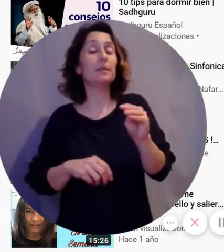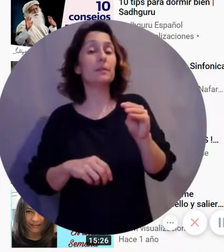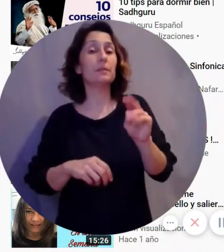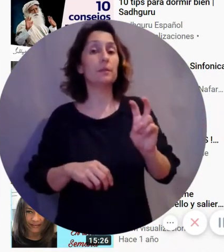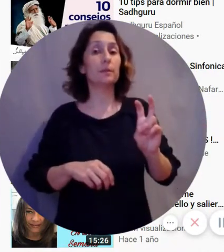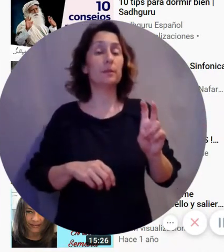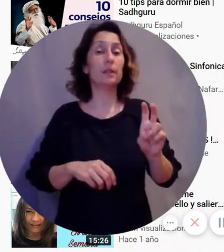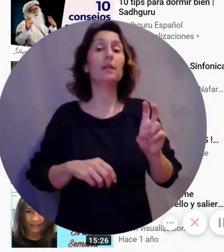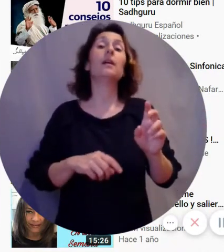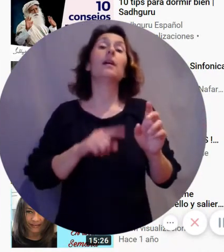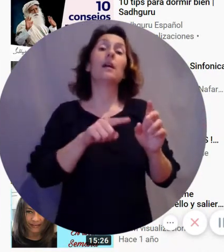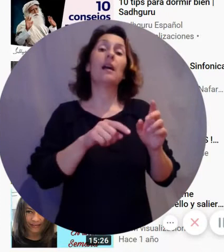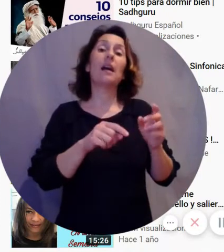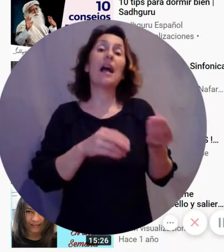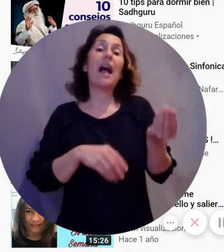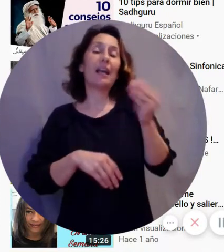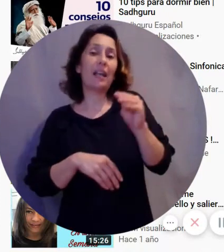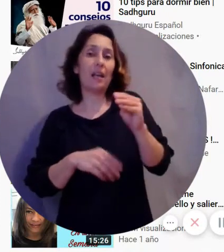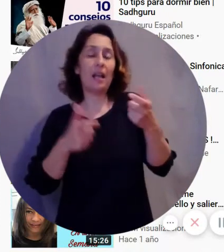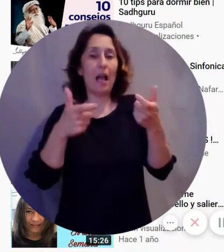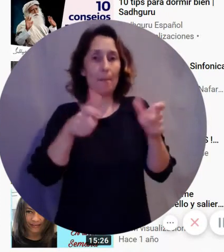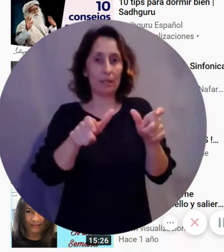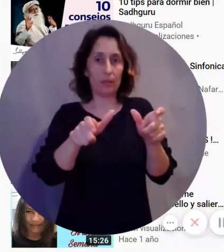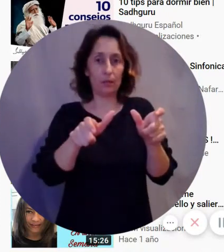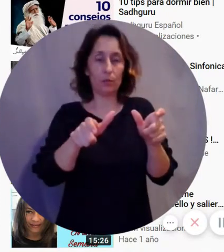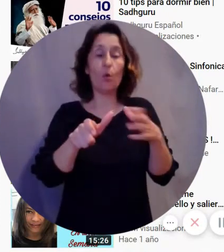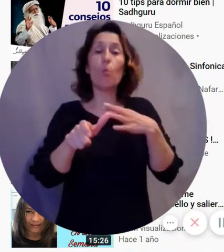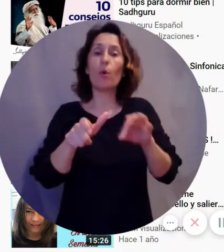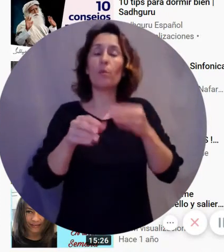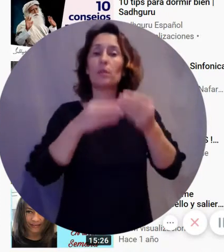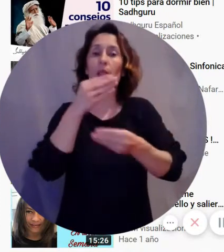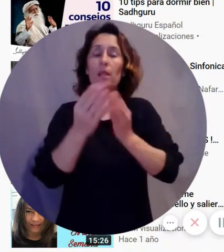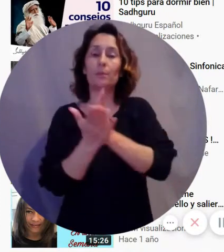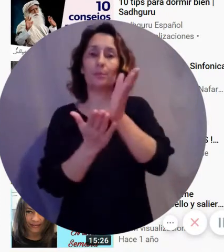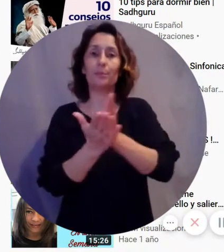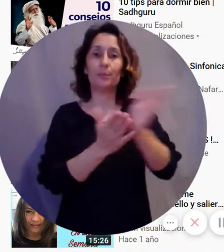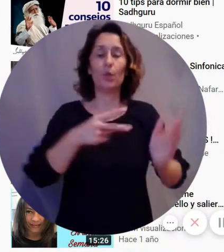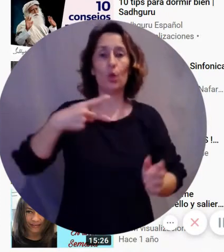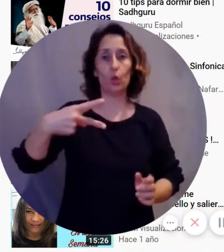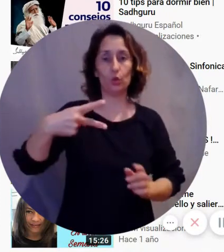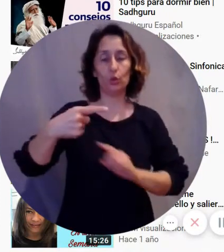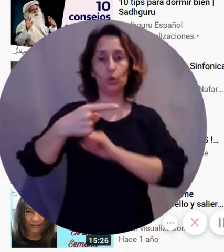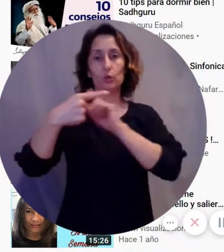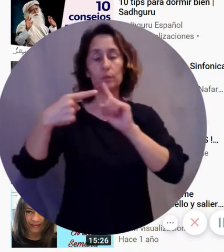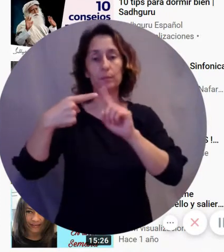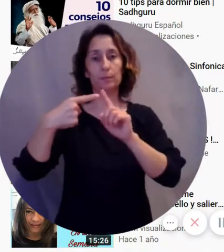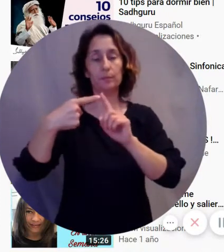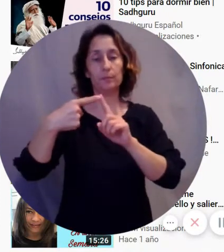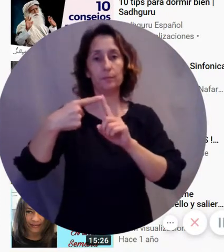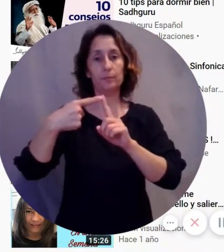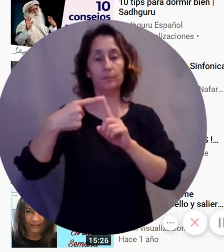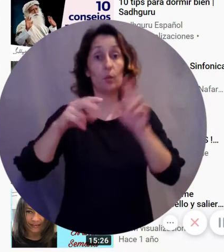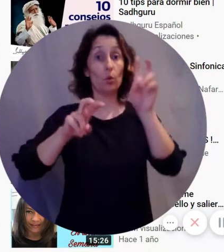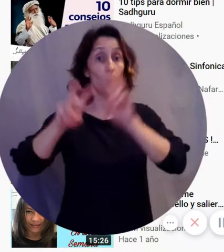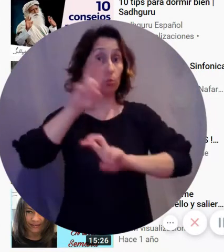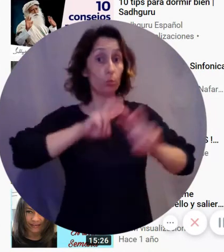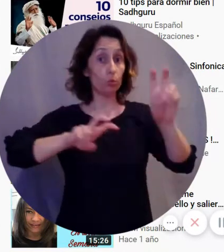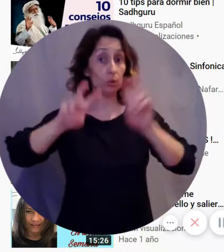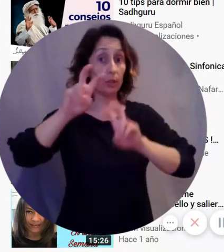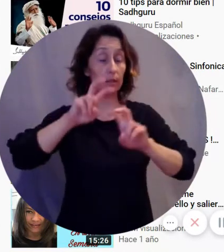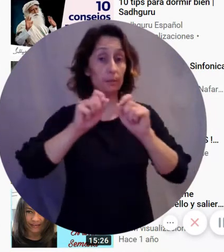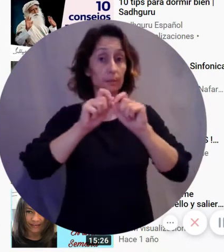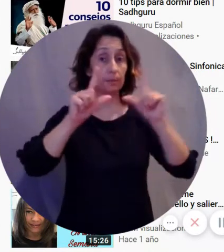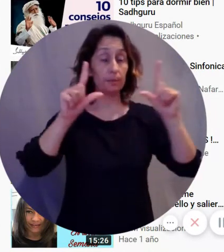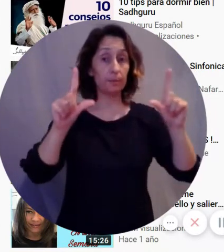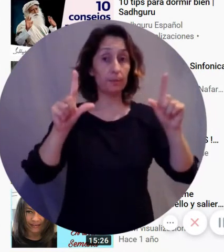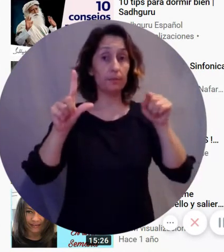apartado. Tenemos dos maneras de hacerlo. Si elegimos la primera opción, Buscar, se abre una ventana para hacer una búsqueda